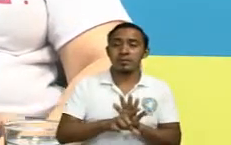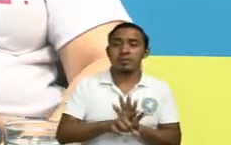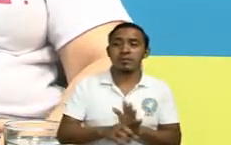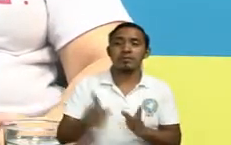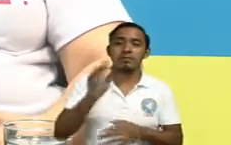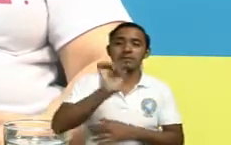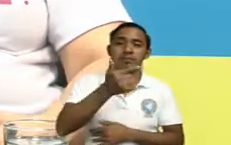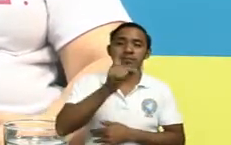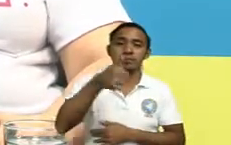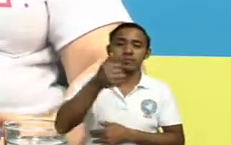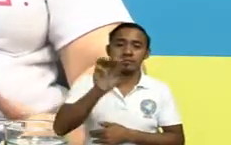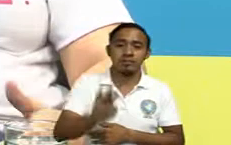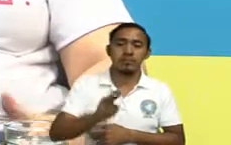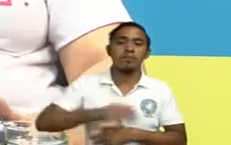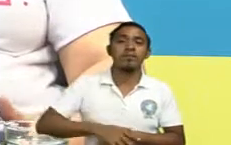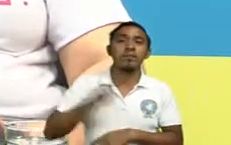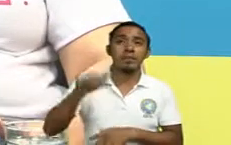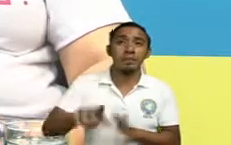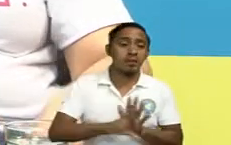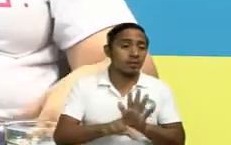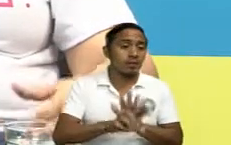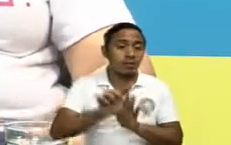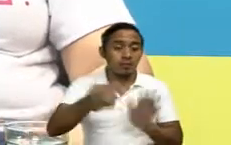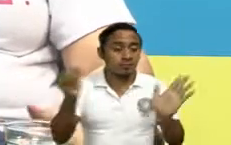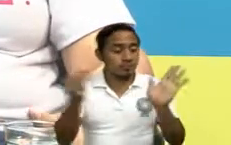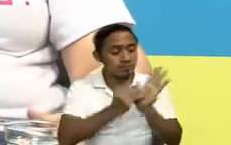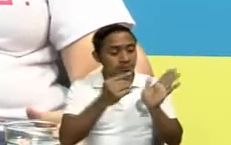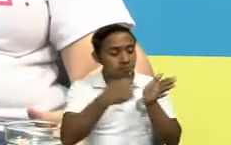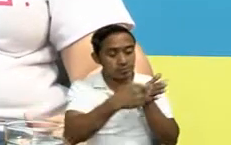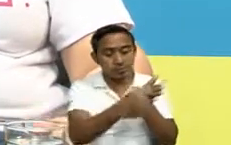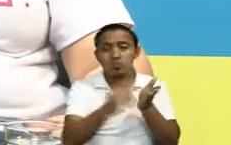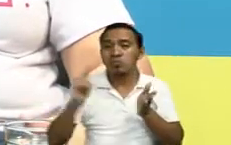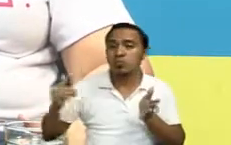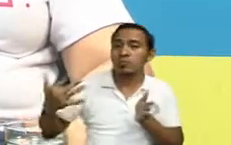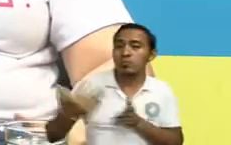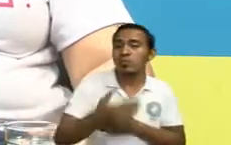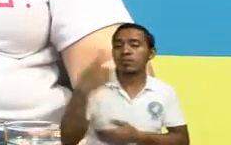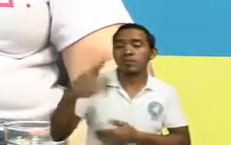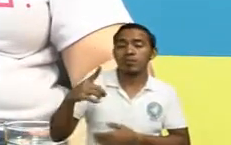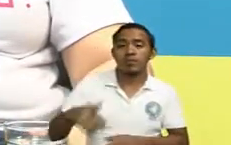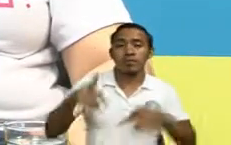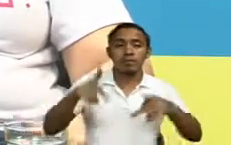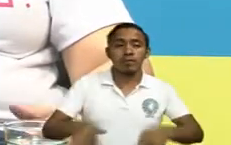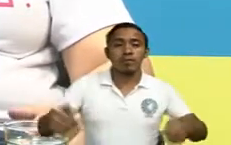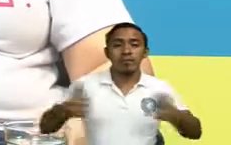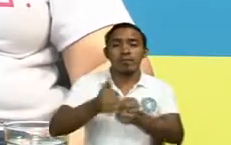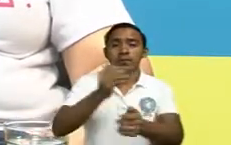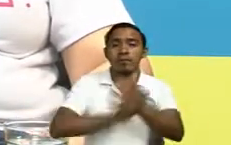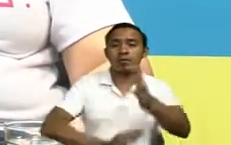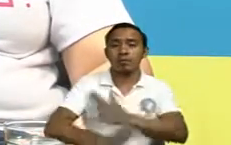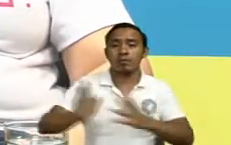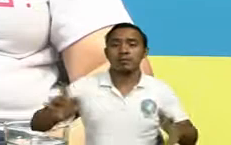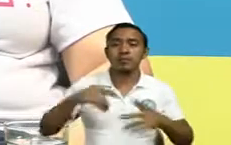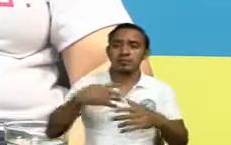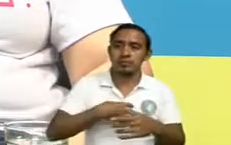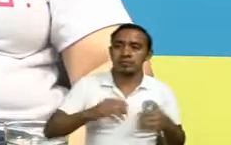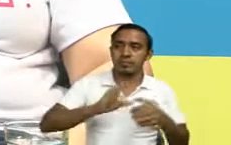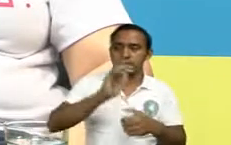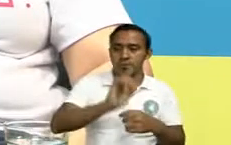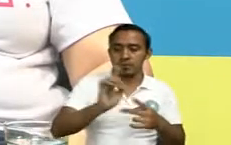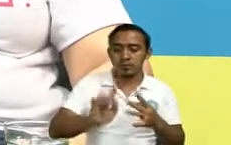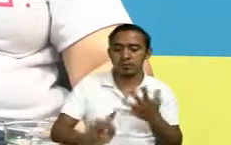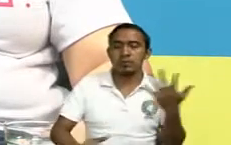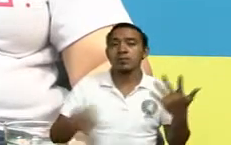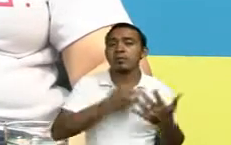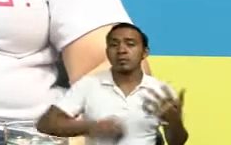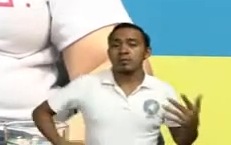la ley 763, donde establece todos los derechos que tiene la persona con discapacidad y qué nos corresponde a cada uno de los